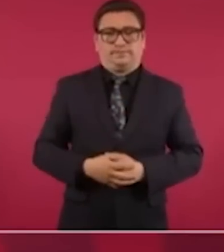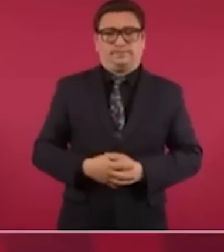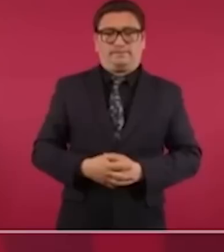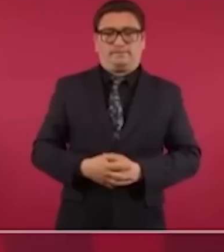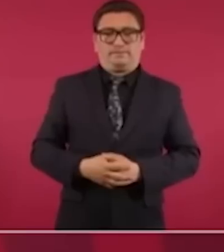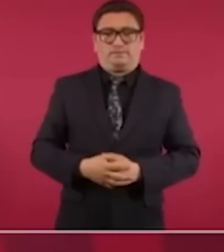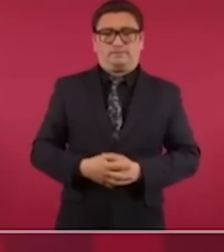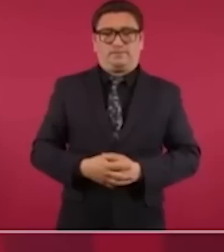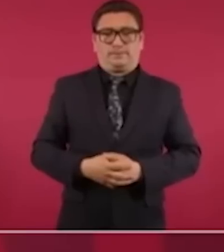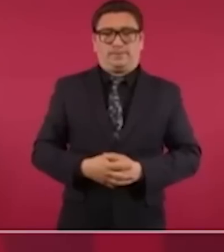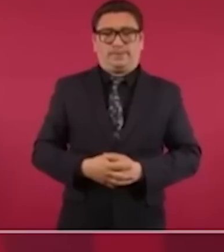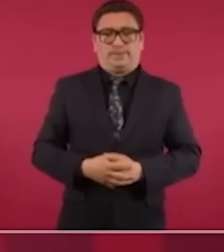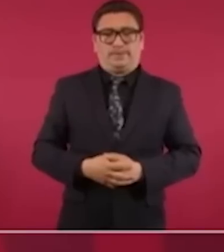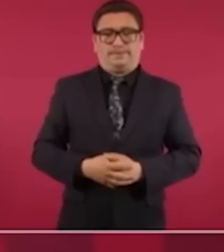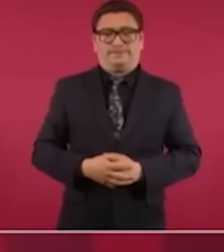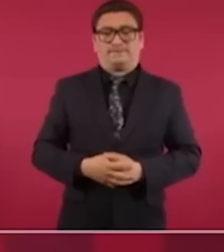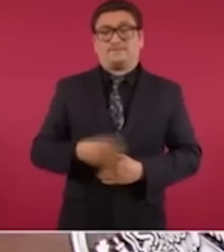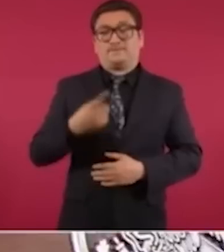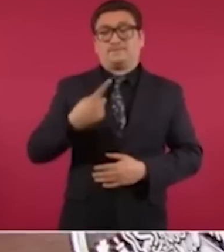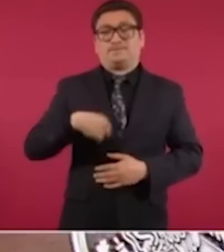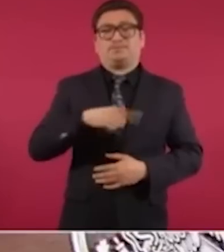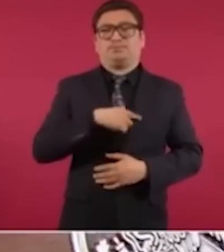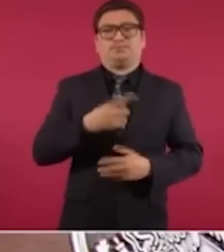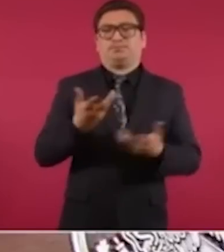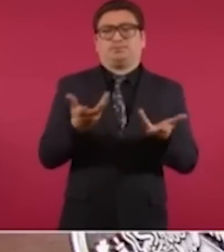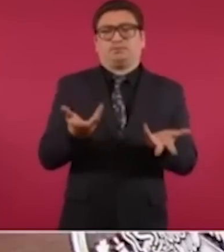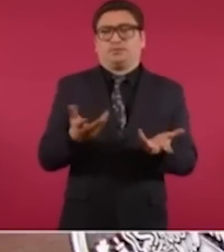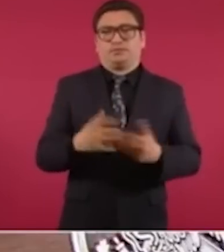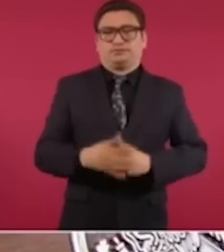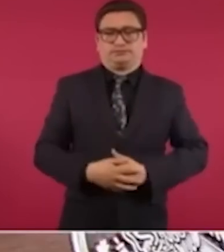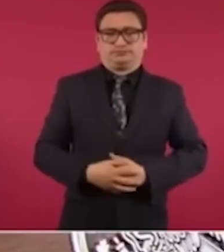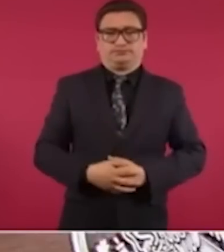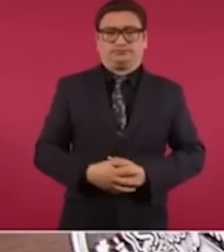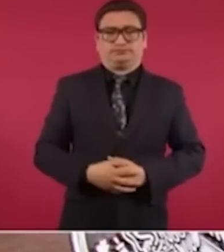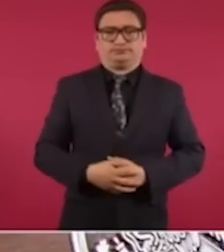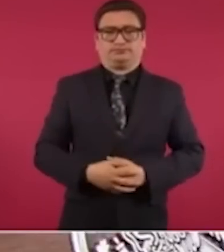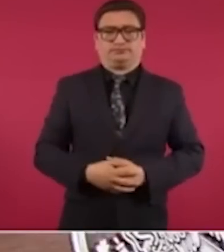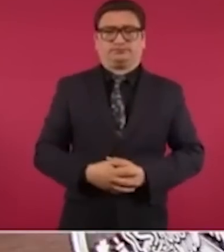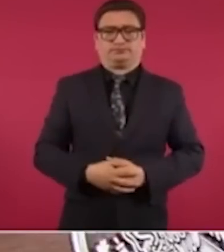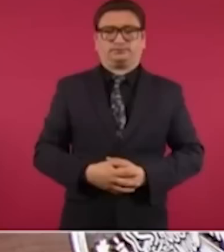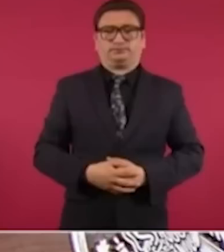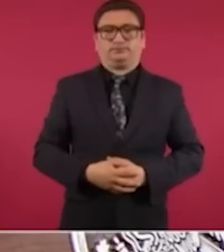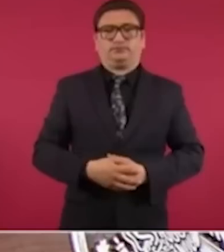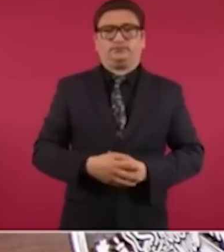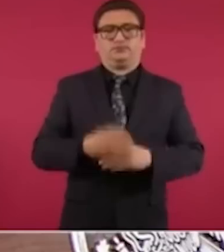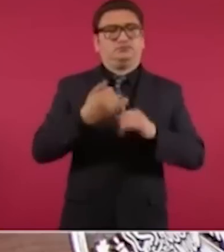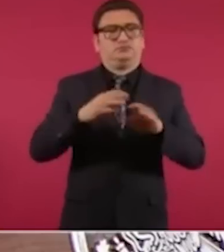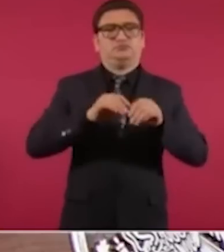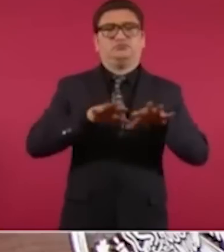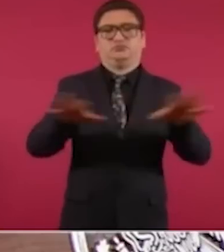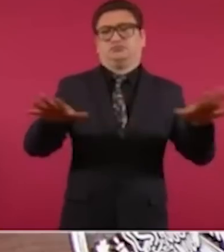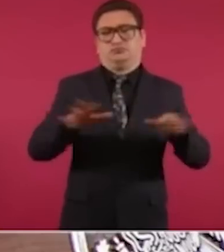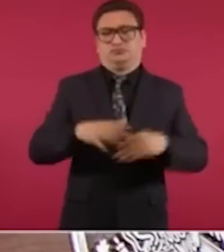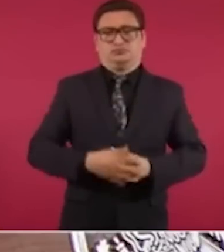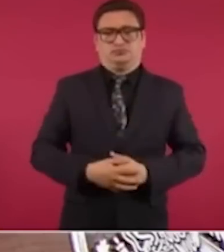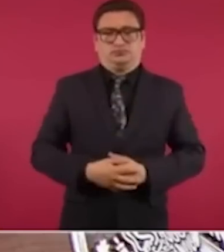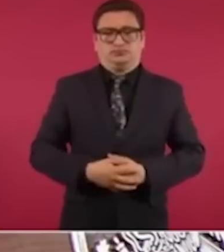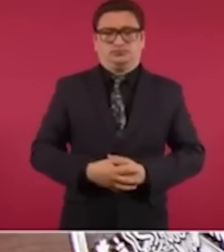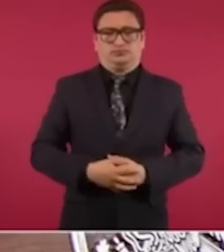lo que vamos a hacer es este difundir la carta